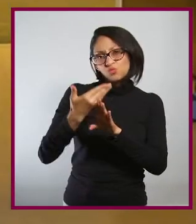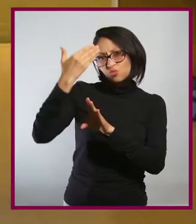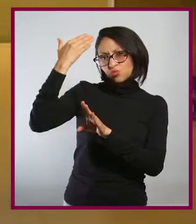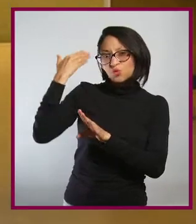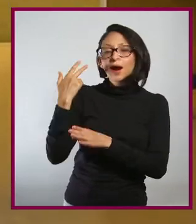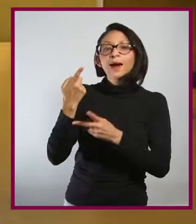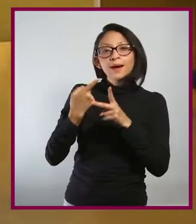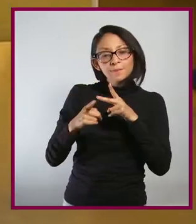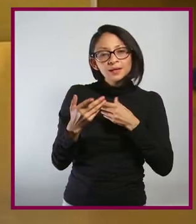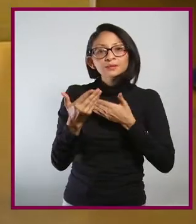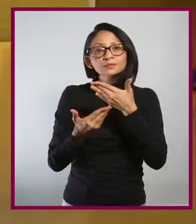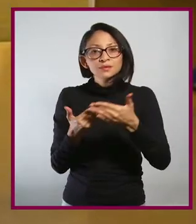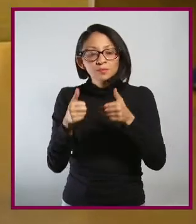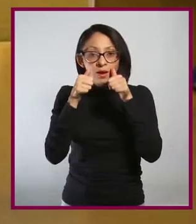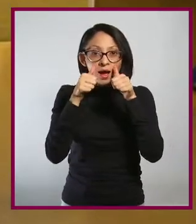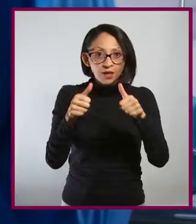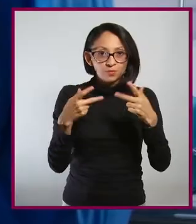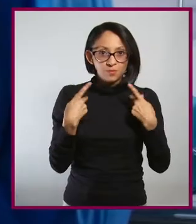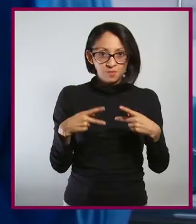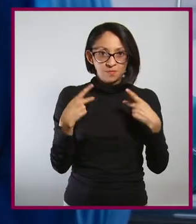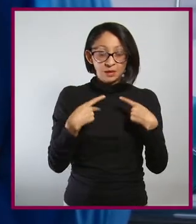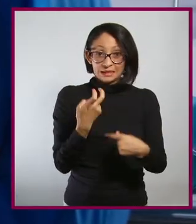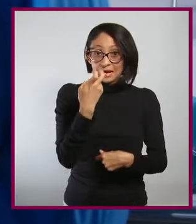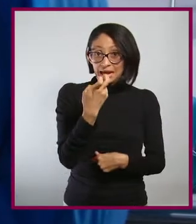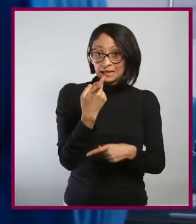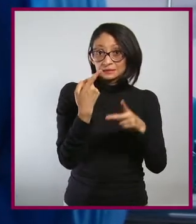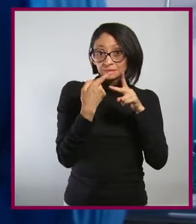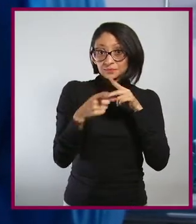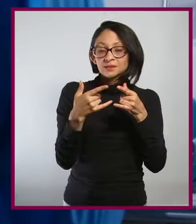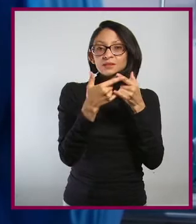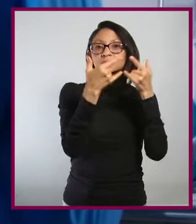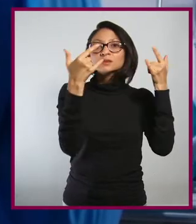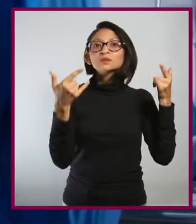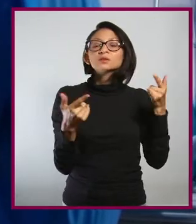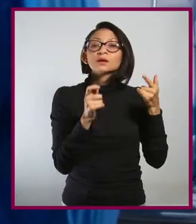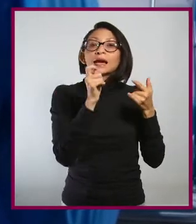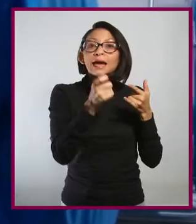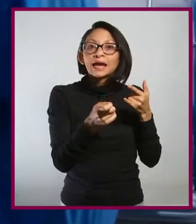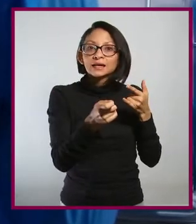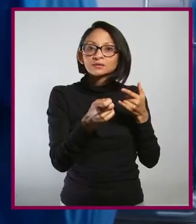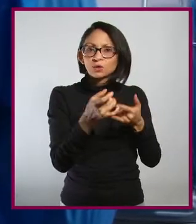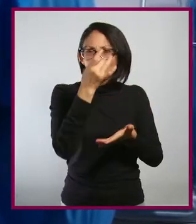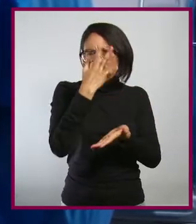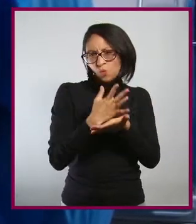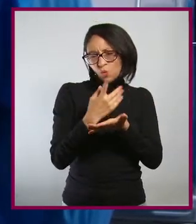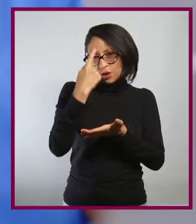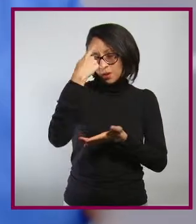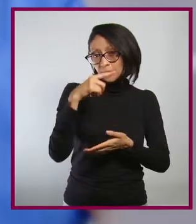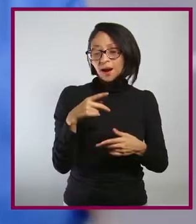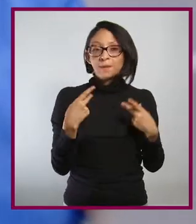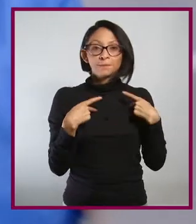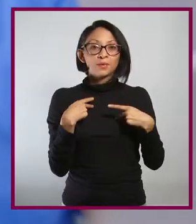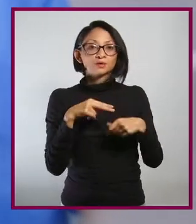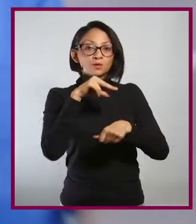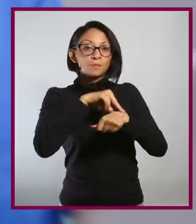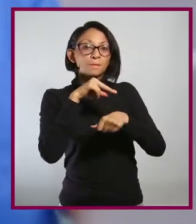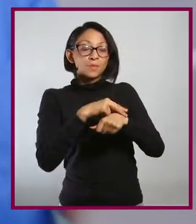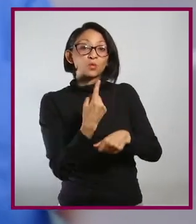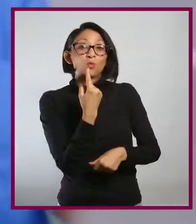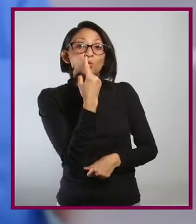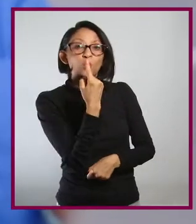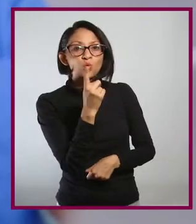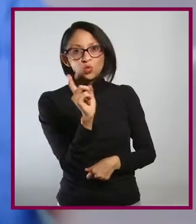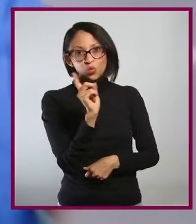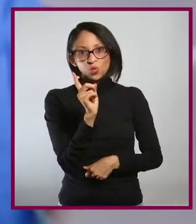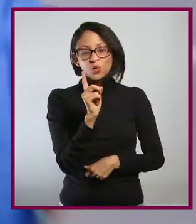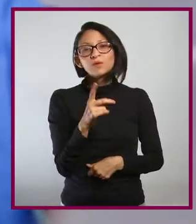la creación de servicios nacionales de salud, y es entonces cuando la historia clínica dejó de ser elaborada exclusivamente por un médico y